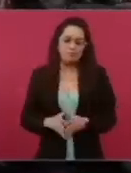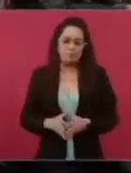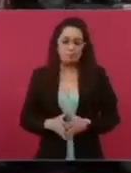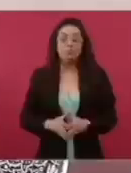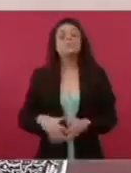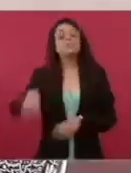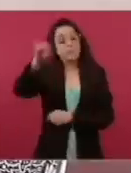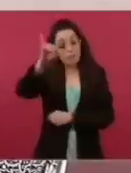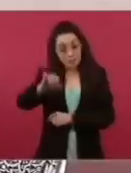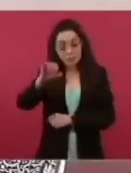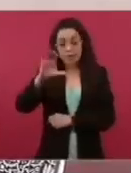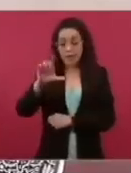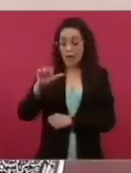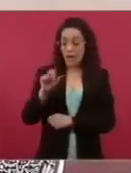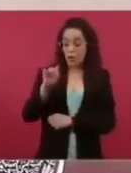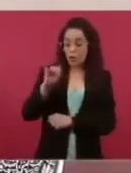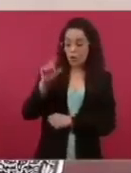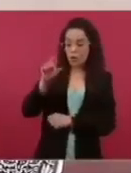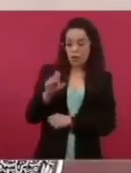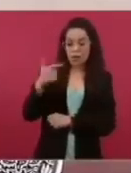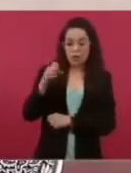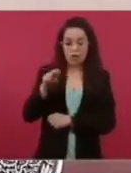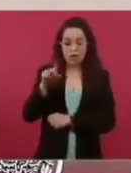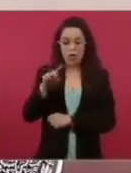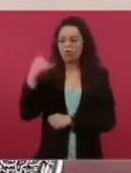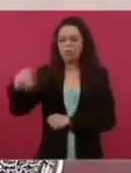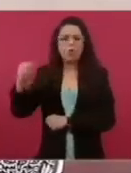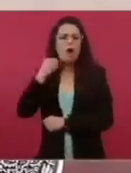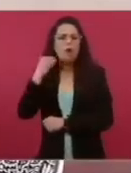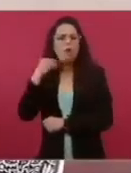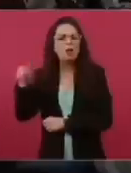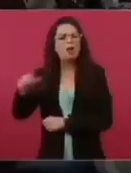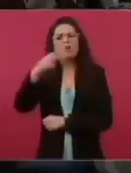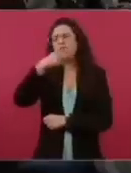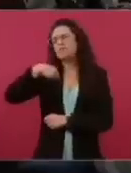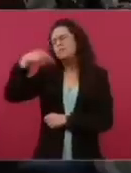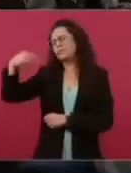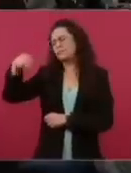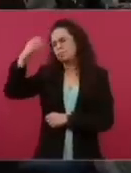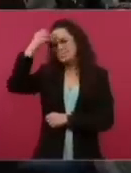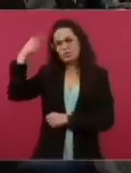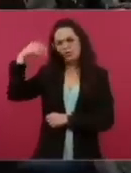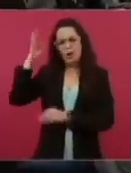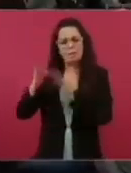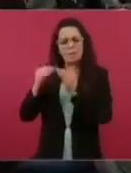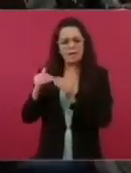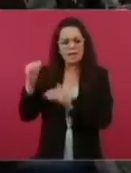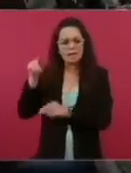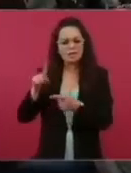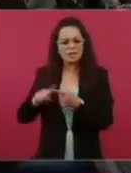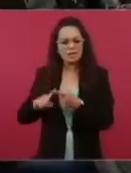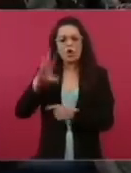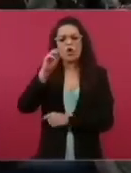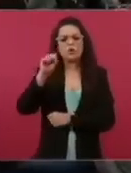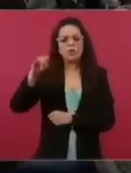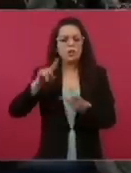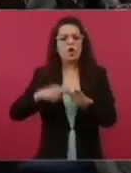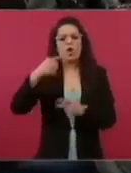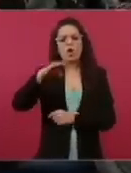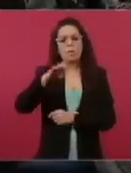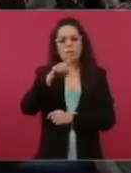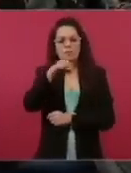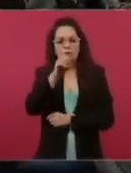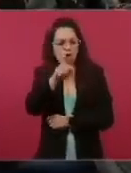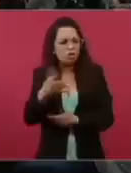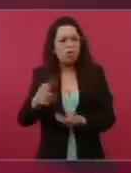Claudio X González y sus abogados, Gómez Mon, ¿cómo se llama el otro? Se me olvida siempre, el que fue el ministro. Cosío. Y otros